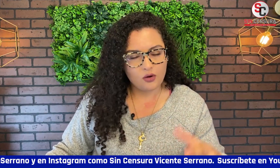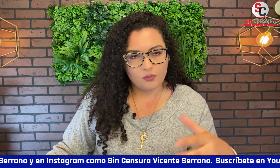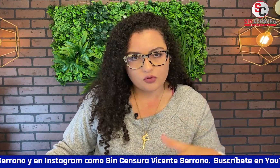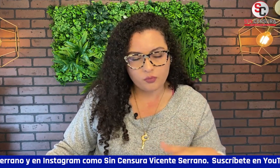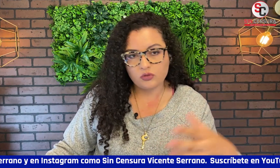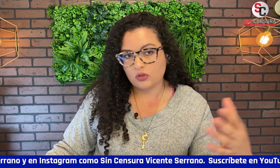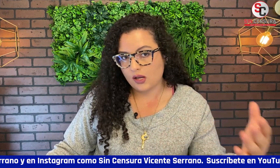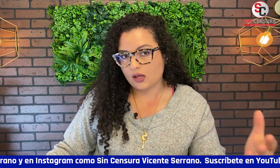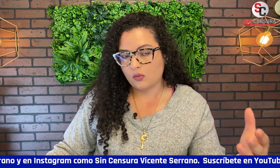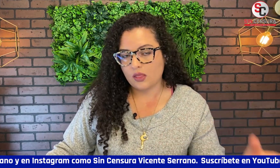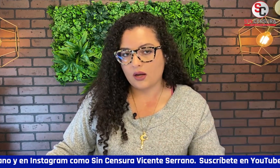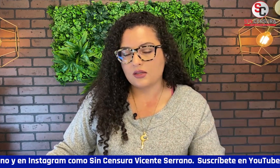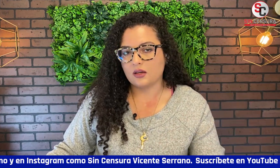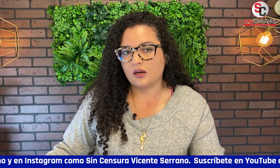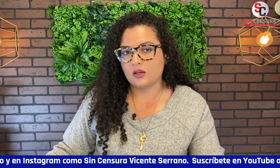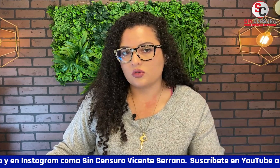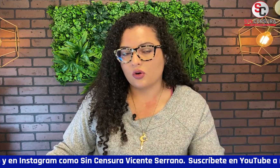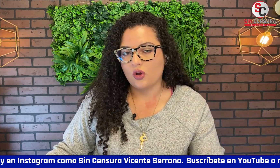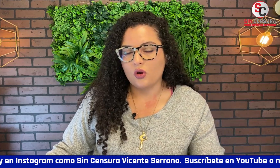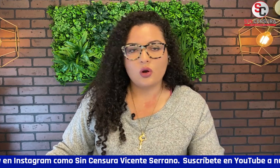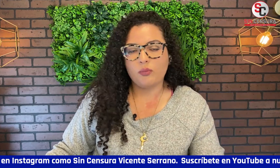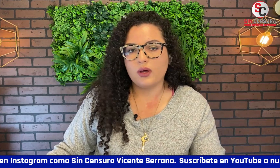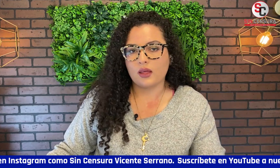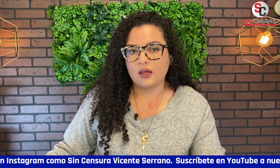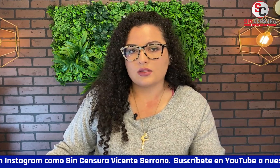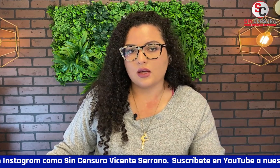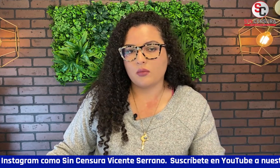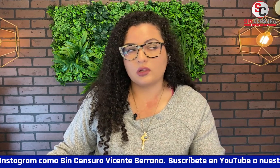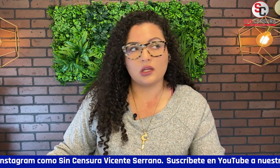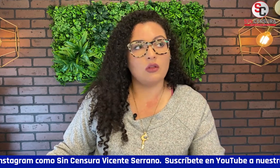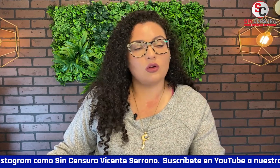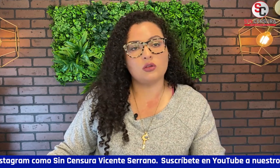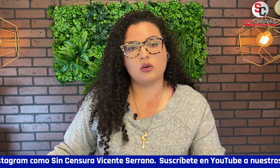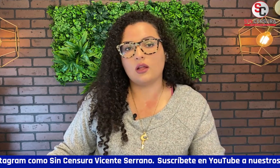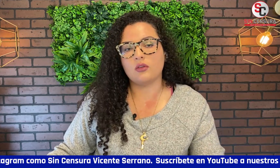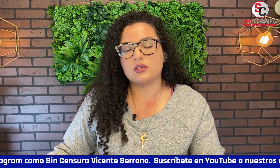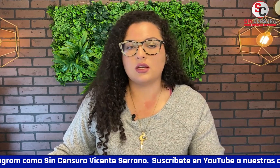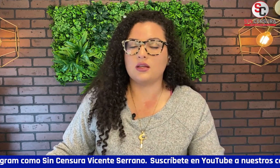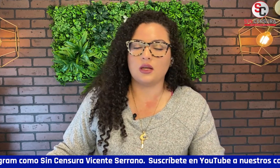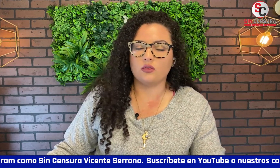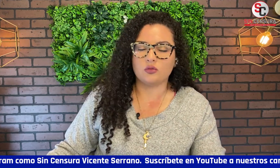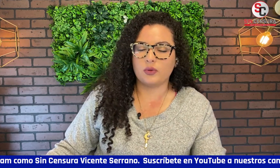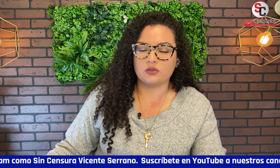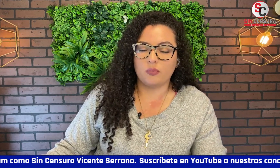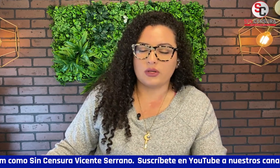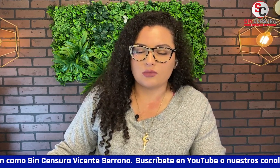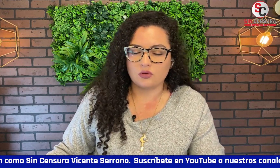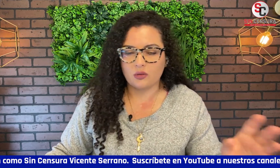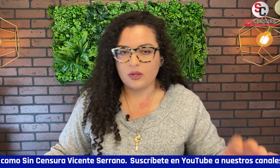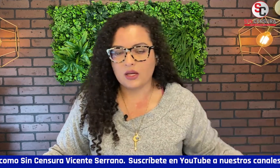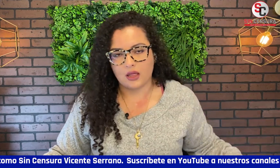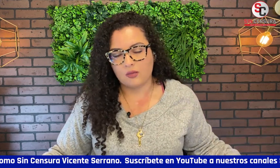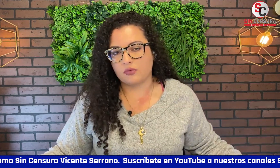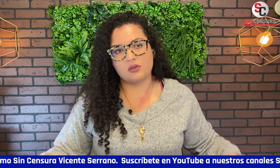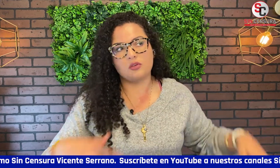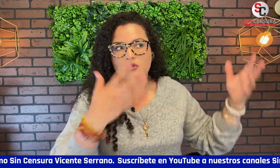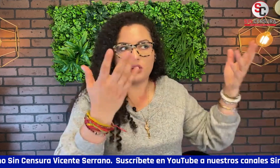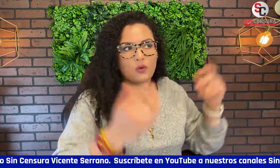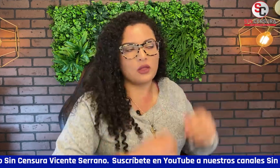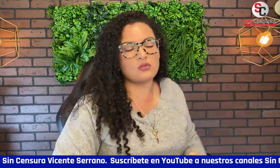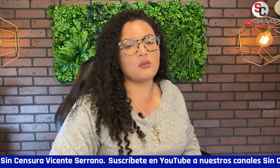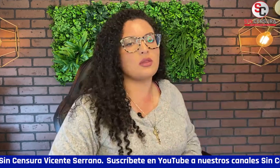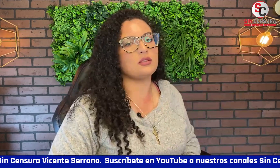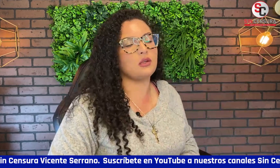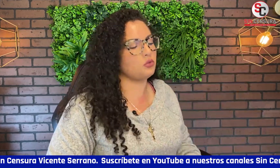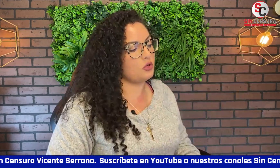aunque México, por supuesto, tiene que cuidar esta relación, no puede estar volteando al otro lado y decir, es que en otros países no pasa absolutamente nada y porque yo